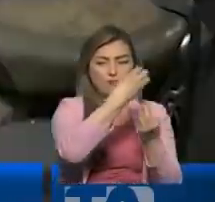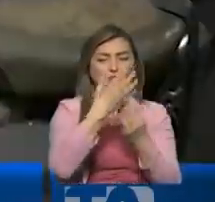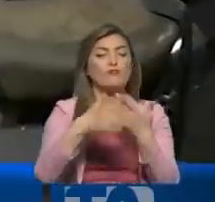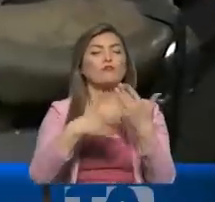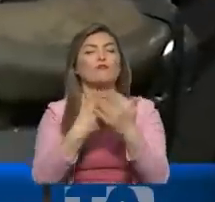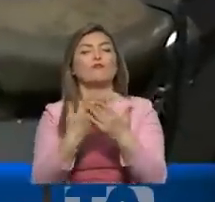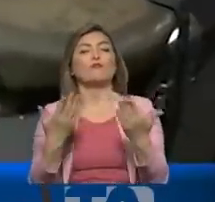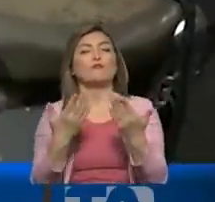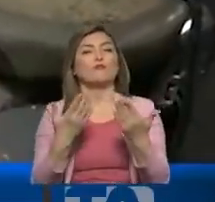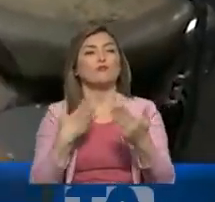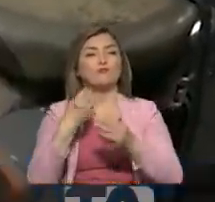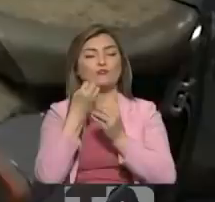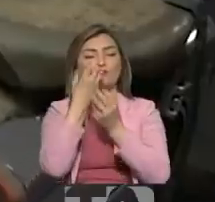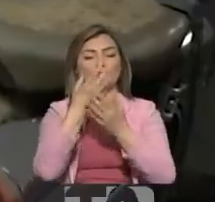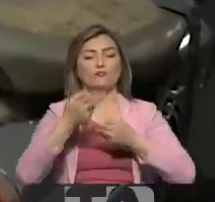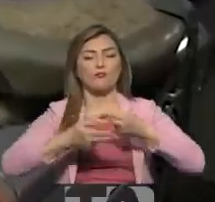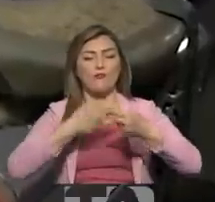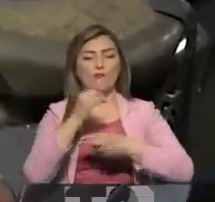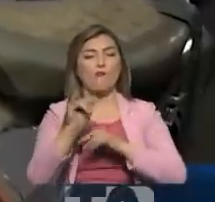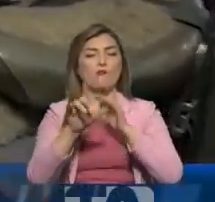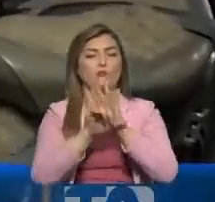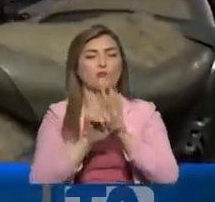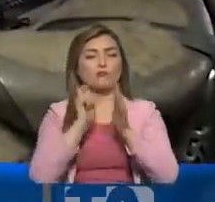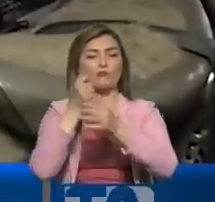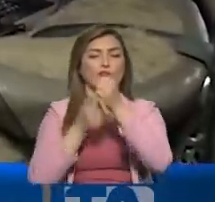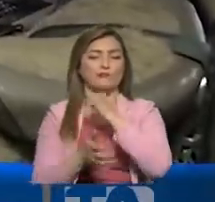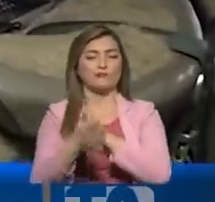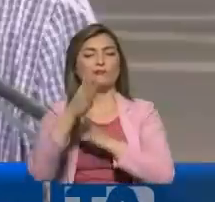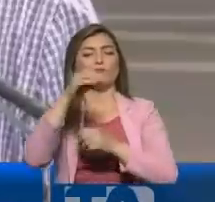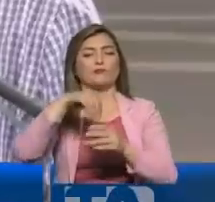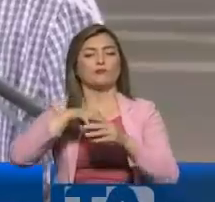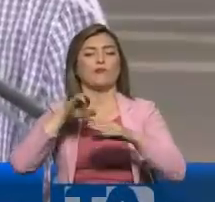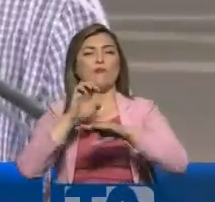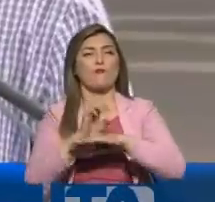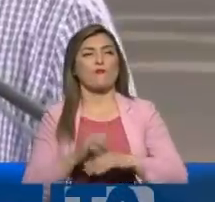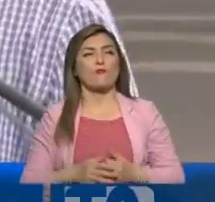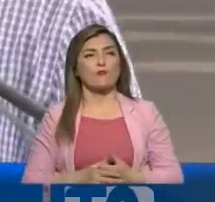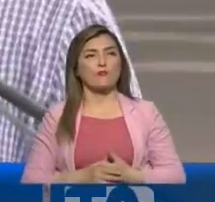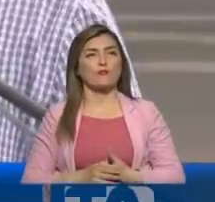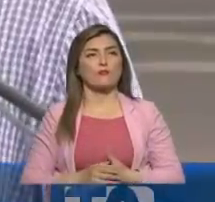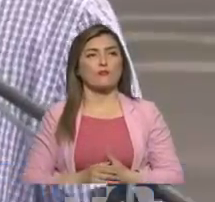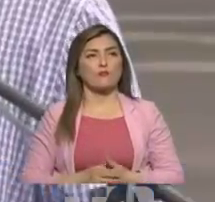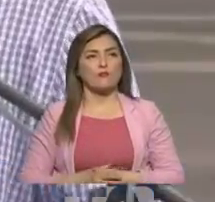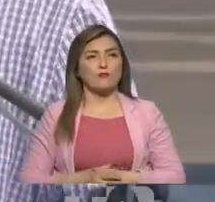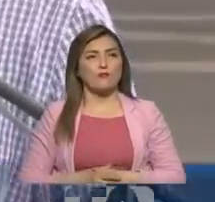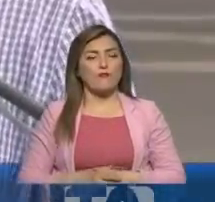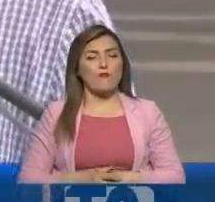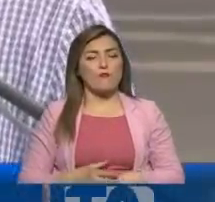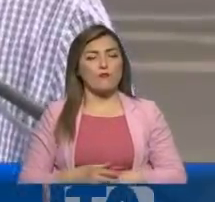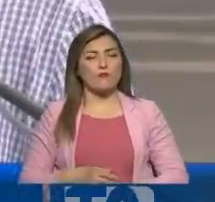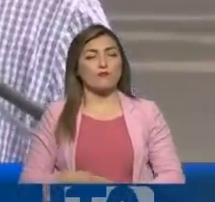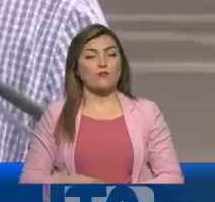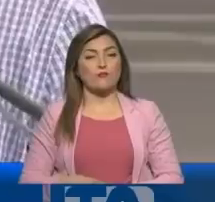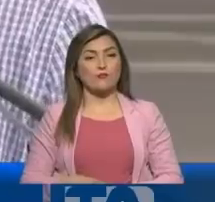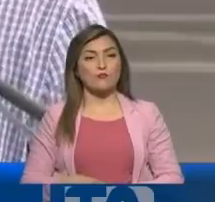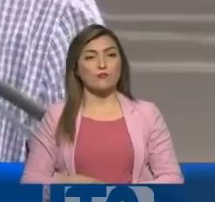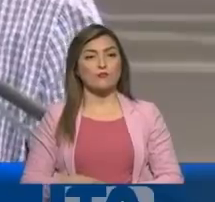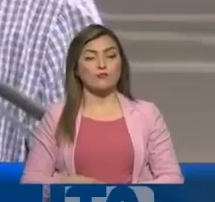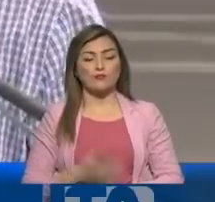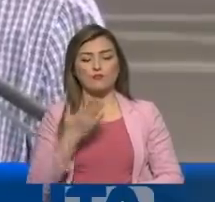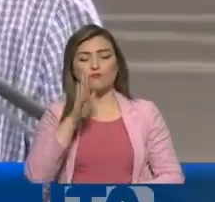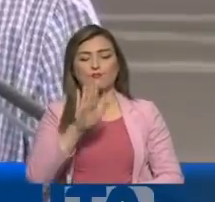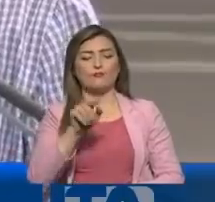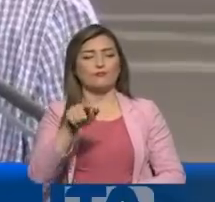ilícitas relacionadas al narcotráfico y pesca ilegal en nuestro territorio. Estamos aquí para evaluar cómo podemos trabajar